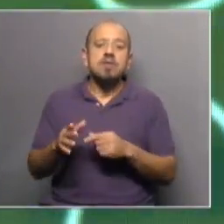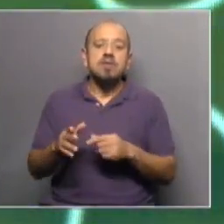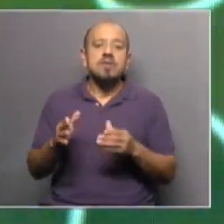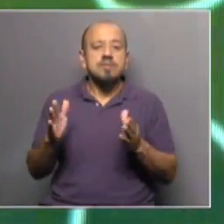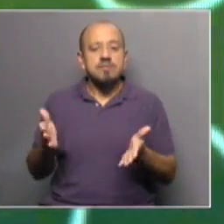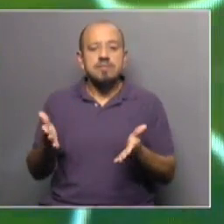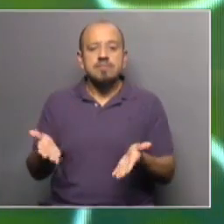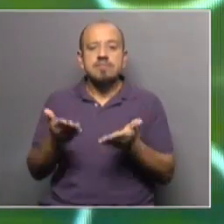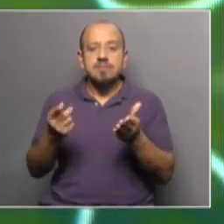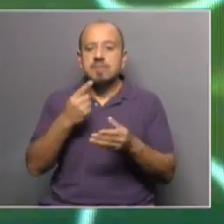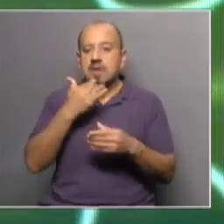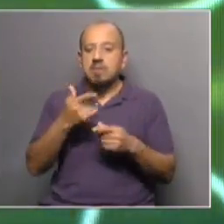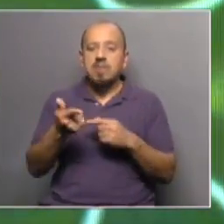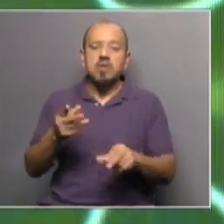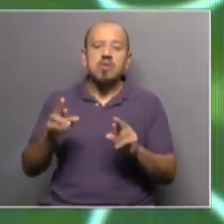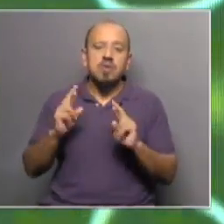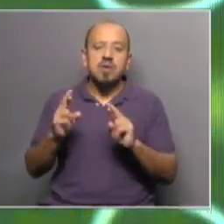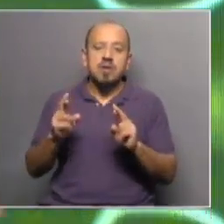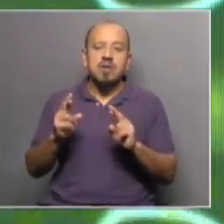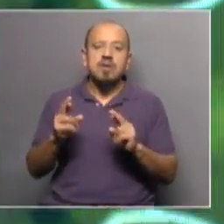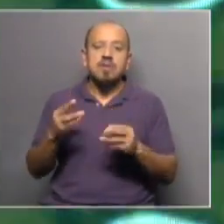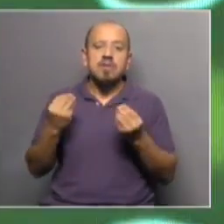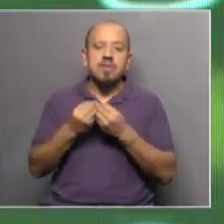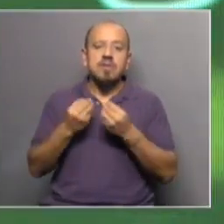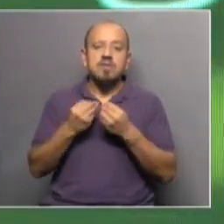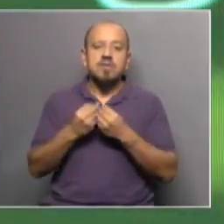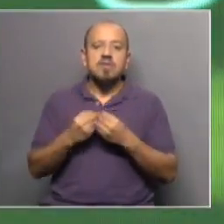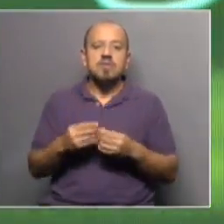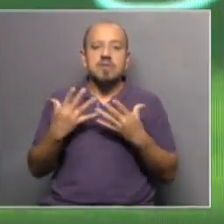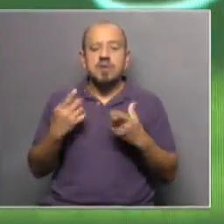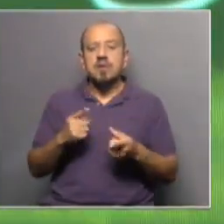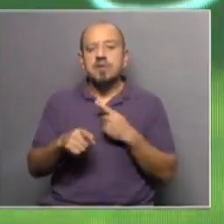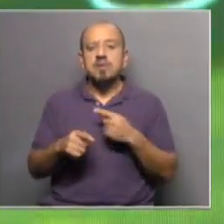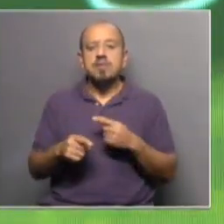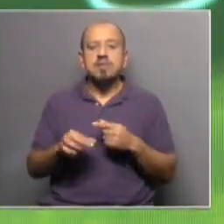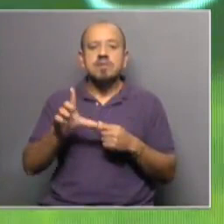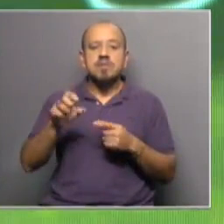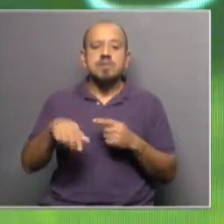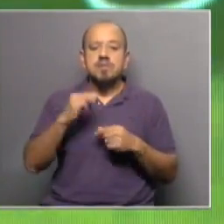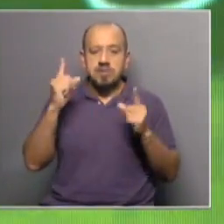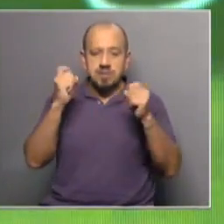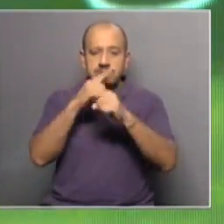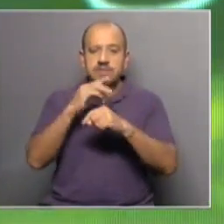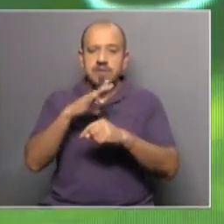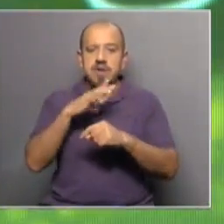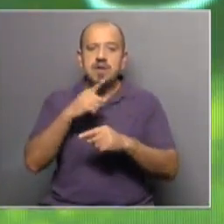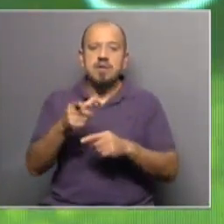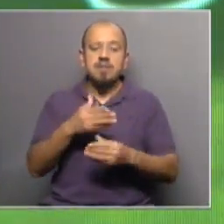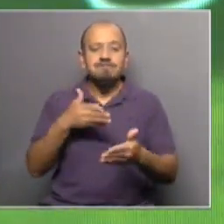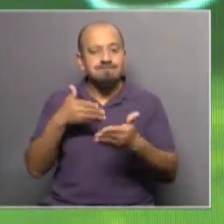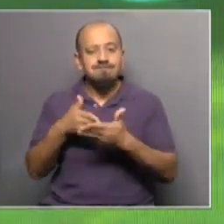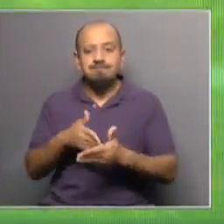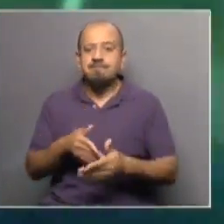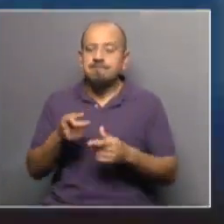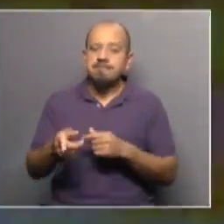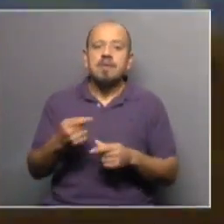hace que su ejemplo, ojalá que sirva para muchas que tienen ganas de sumarse. Obviamente es difícil porque hay un freno, ese freno